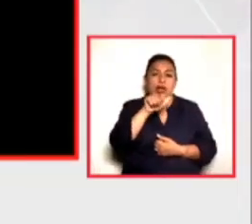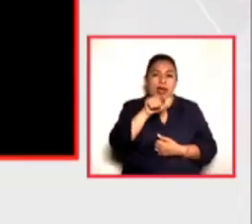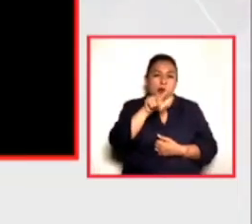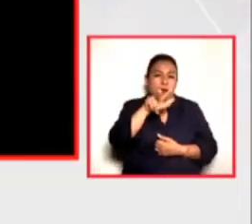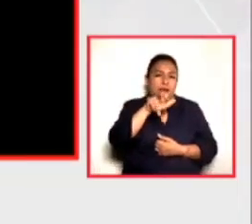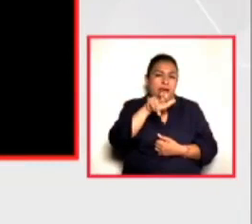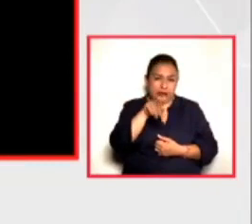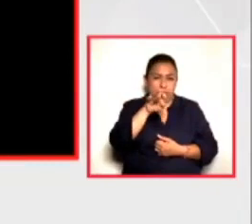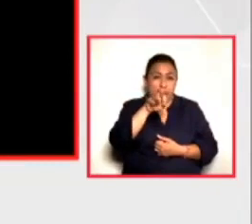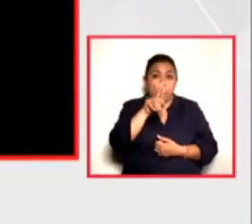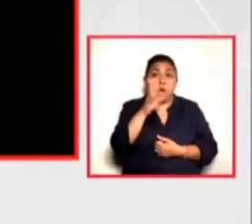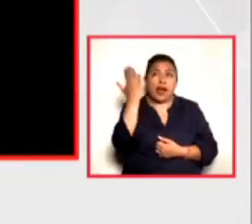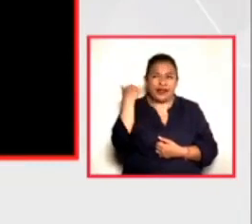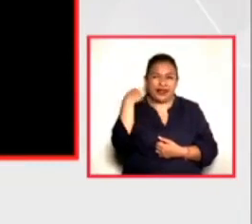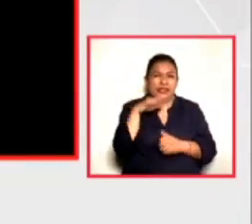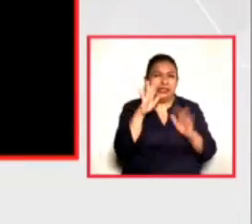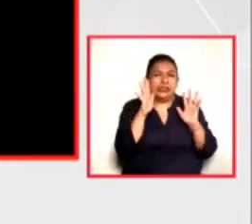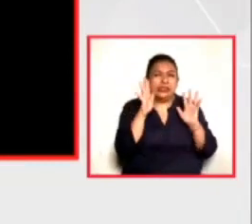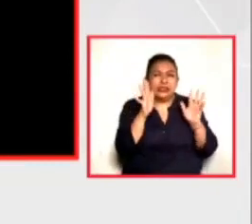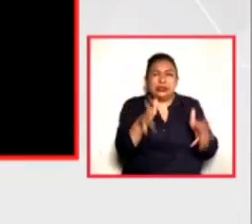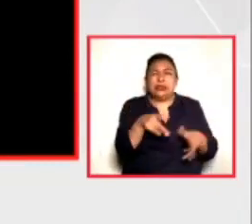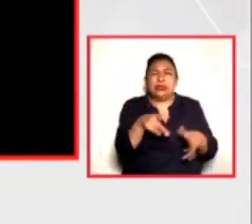ya estaba muy mal,